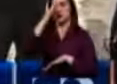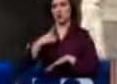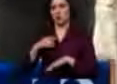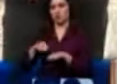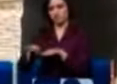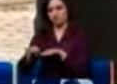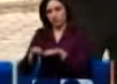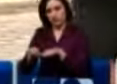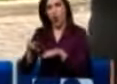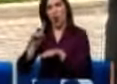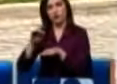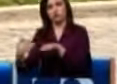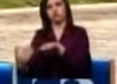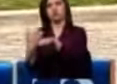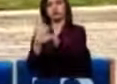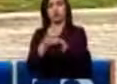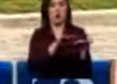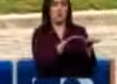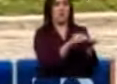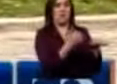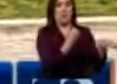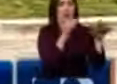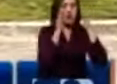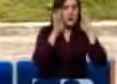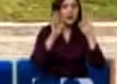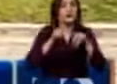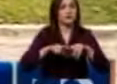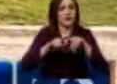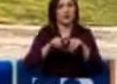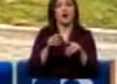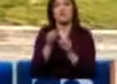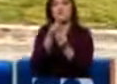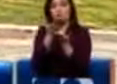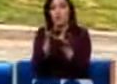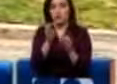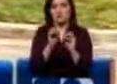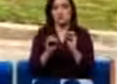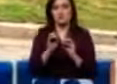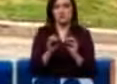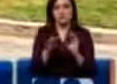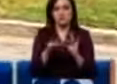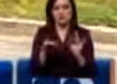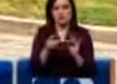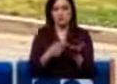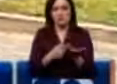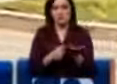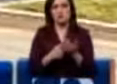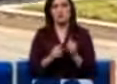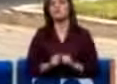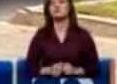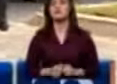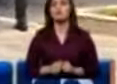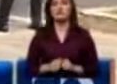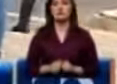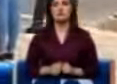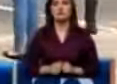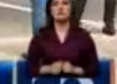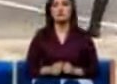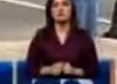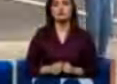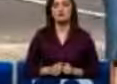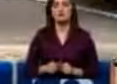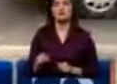o cambiamos al doble sentido de circulación. Por lo pronto, la vía Motilones ha sido devuelta a su sentido original, que es el doble sentido de circulación. La isla